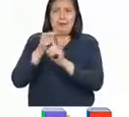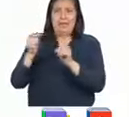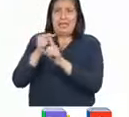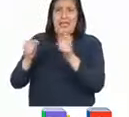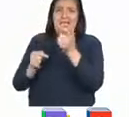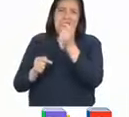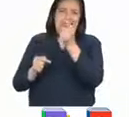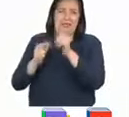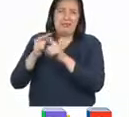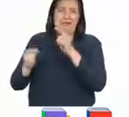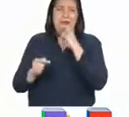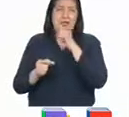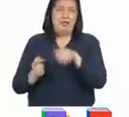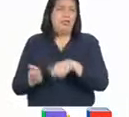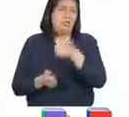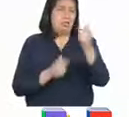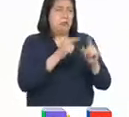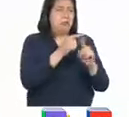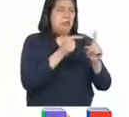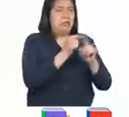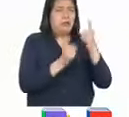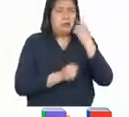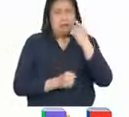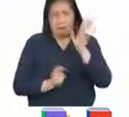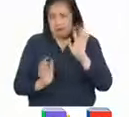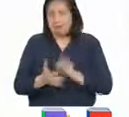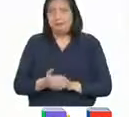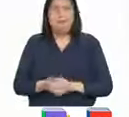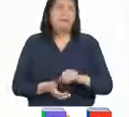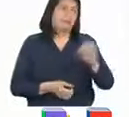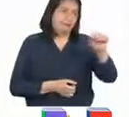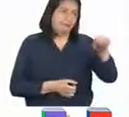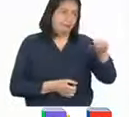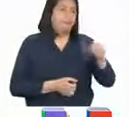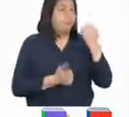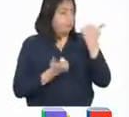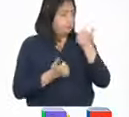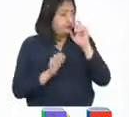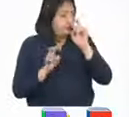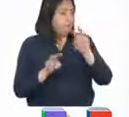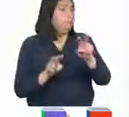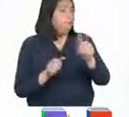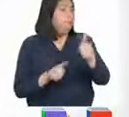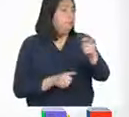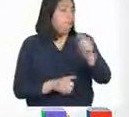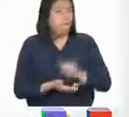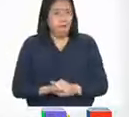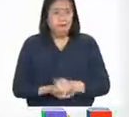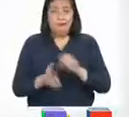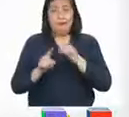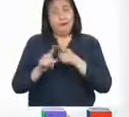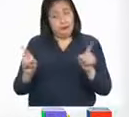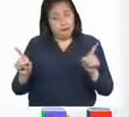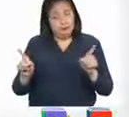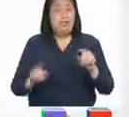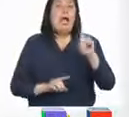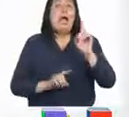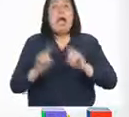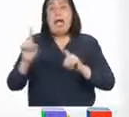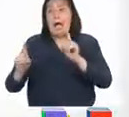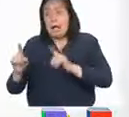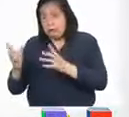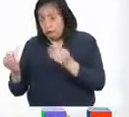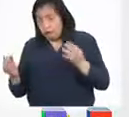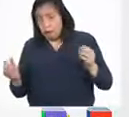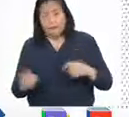mitad de mis compañeras eran mujeres y la otra mitad varones. Es una buena observación, Patricia. Pero, aunque